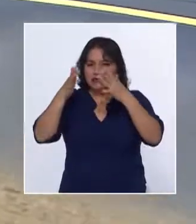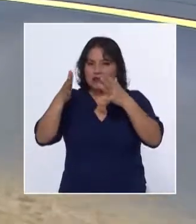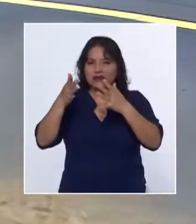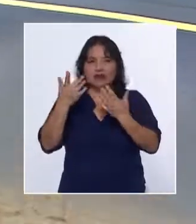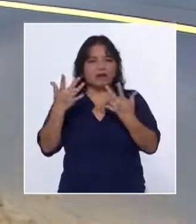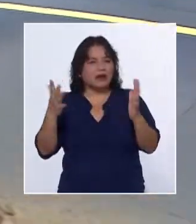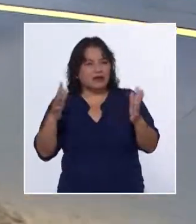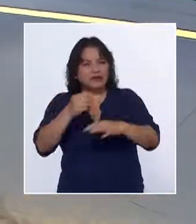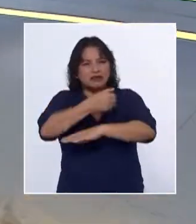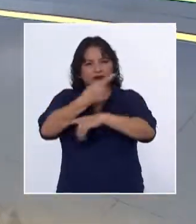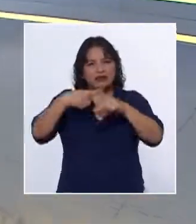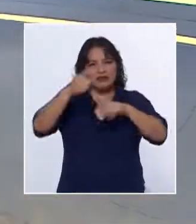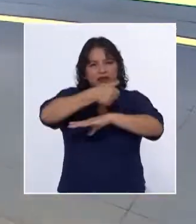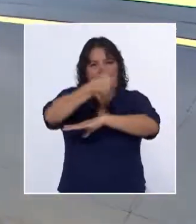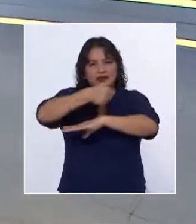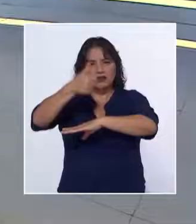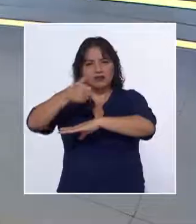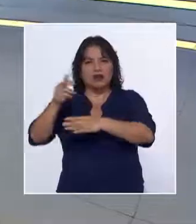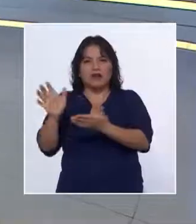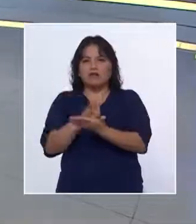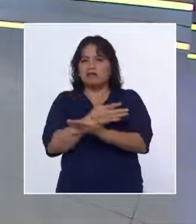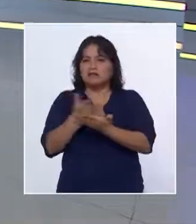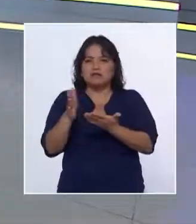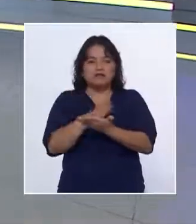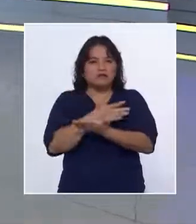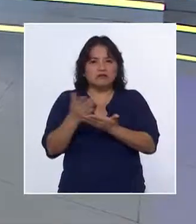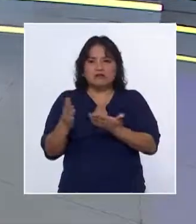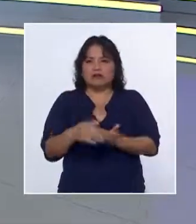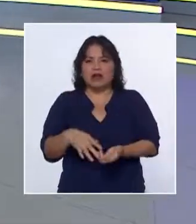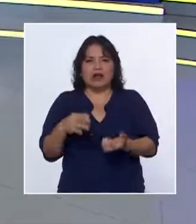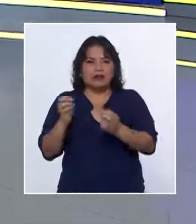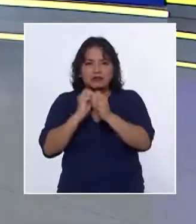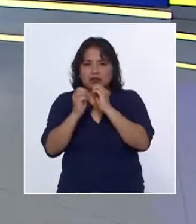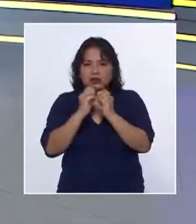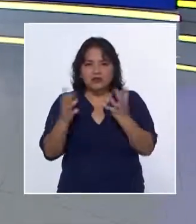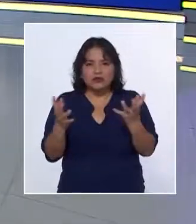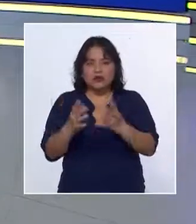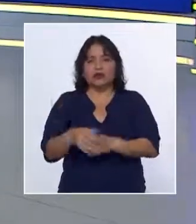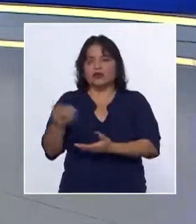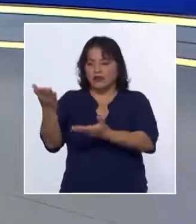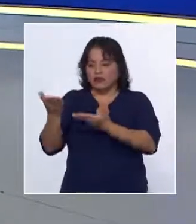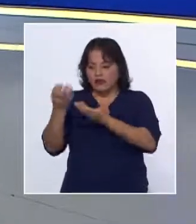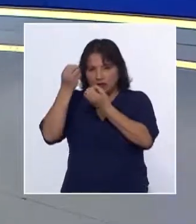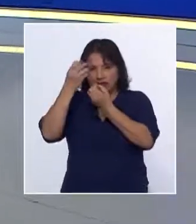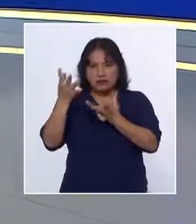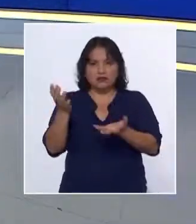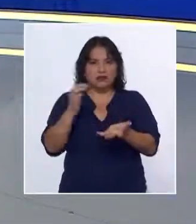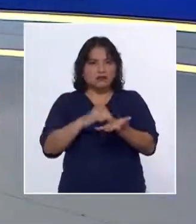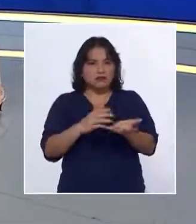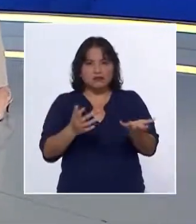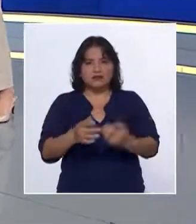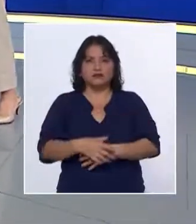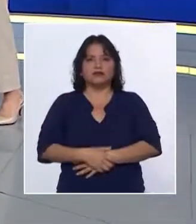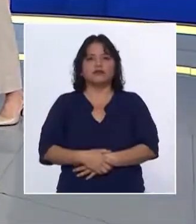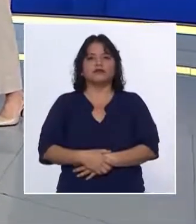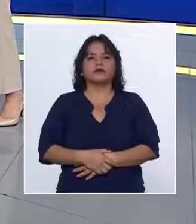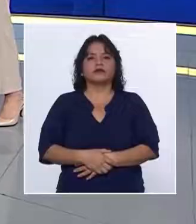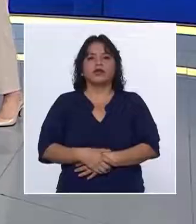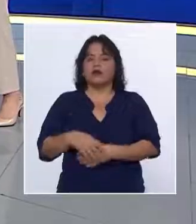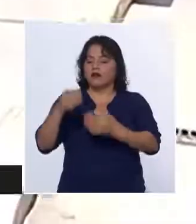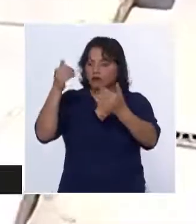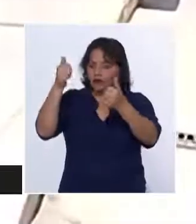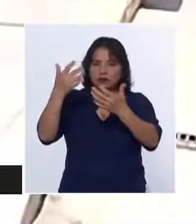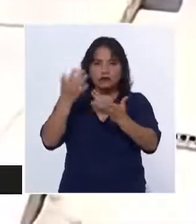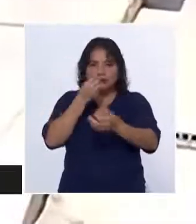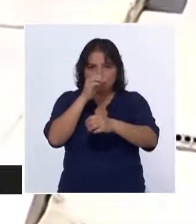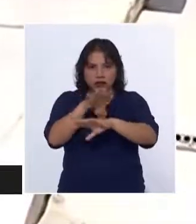que las autoridades no hacen el eco respectivo. John Seclen nos tiene más detalles. ¿Cómo estás? ¿Cómo estás, Lorena?